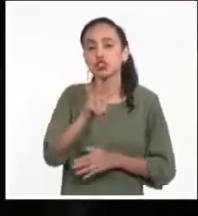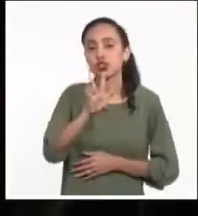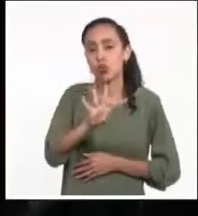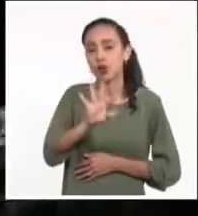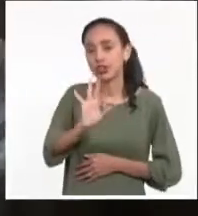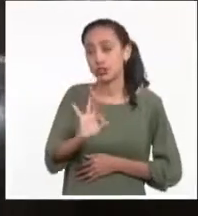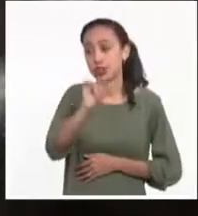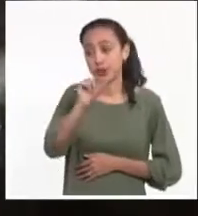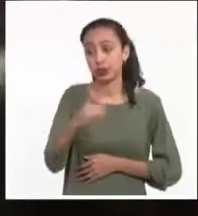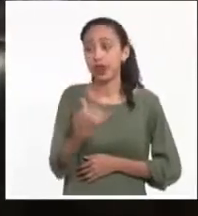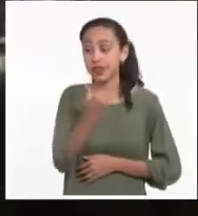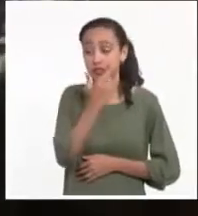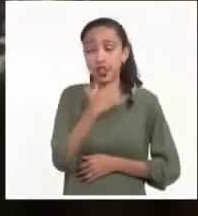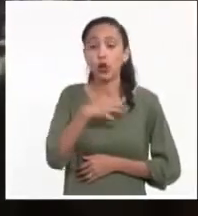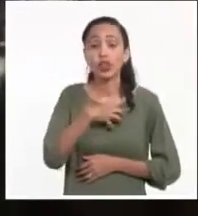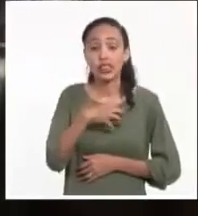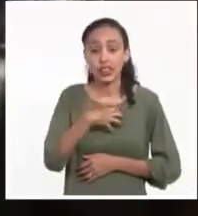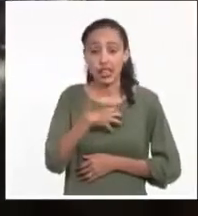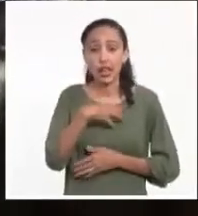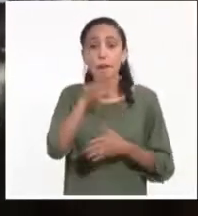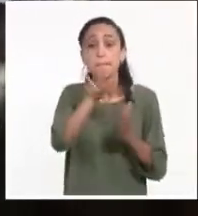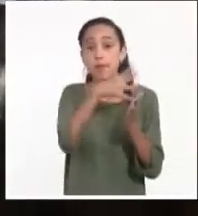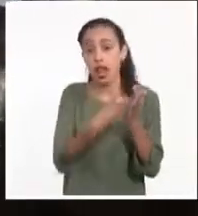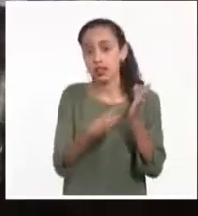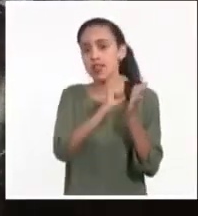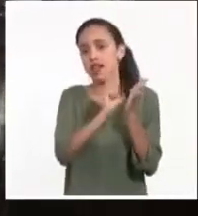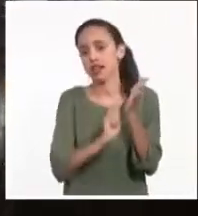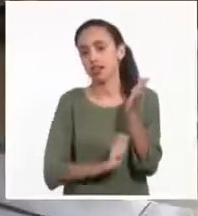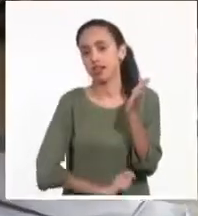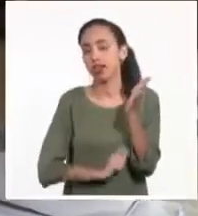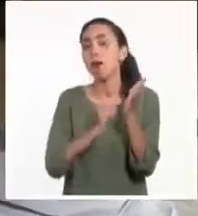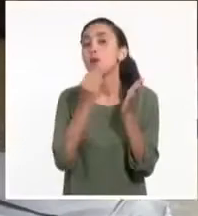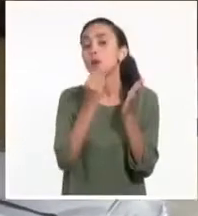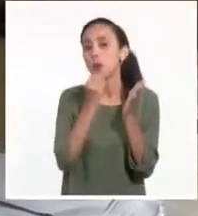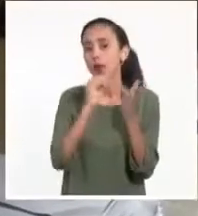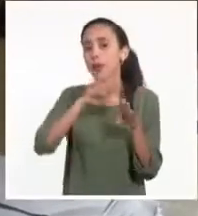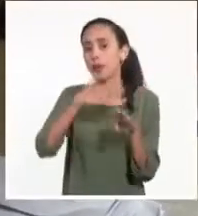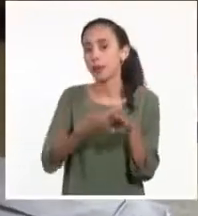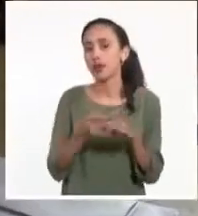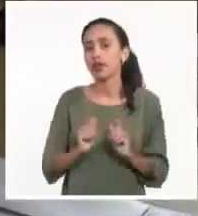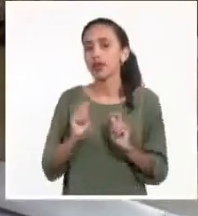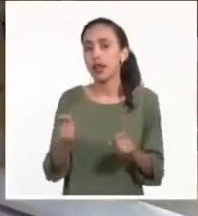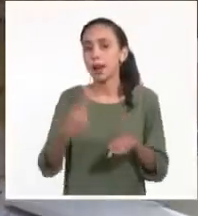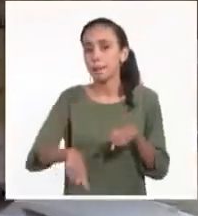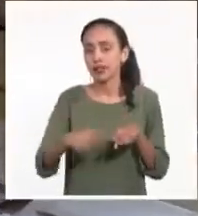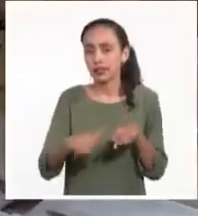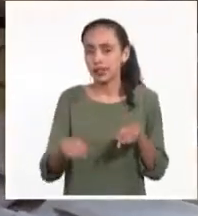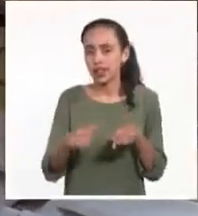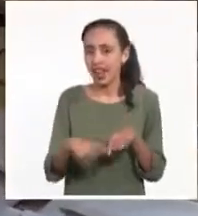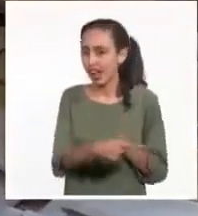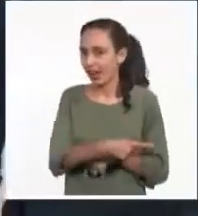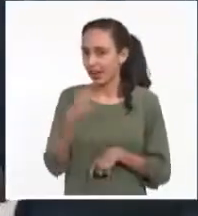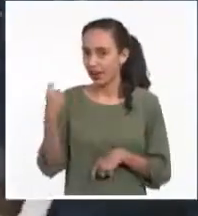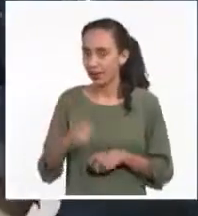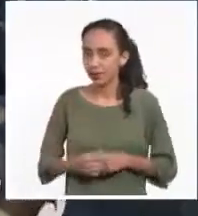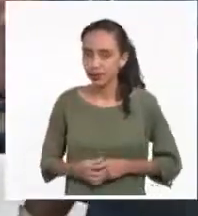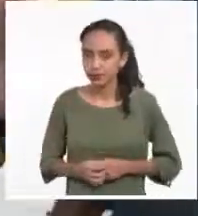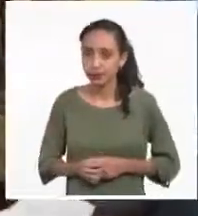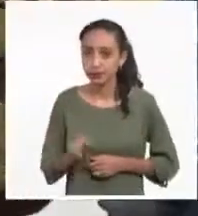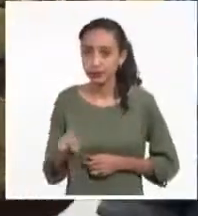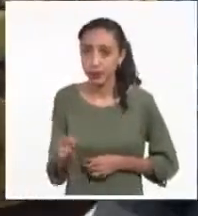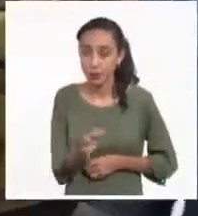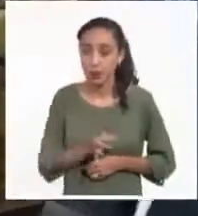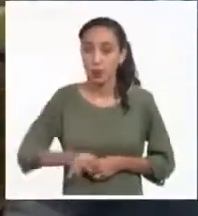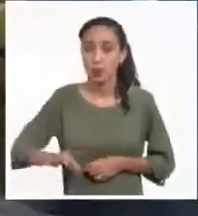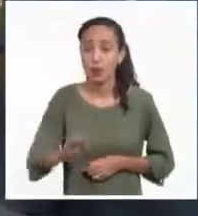1.248 afectados cuentan con sus planillas para que puedan adquirir los materiales en el menor tiempo posible. En este